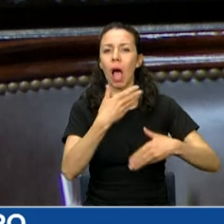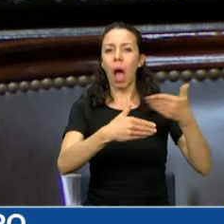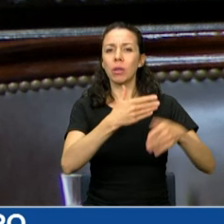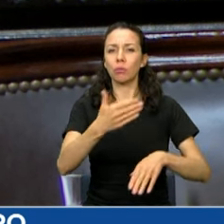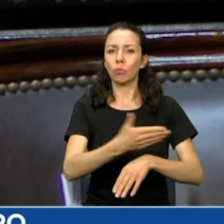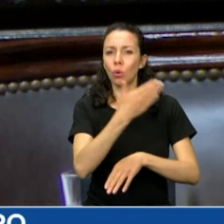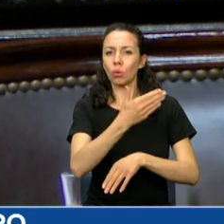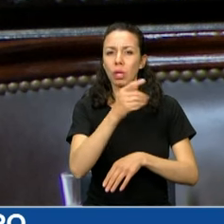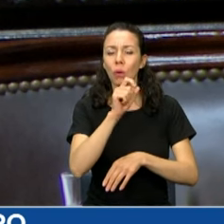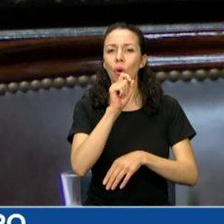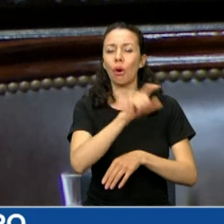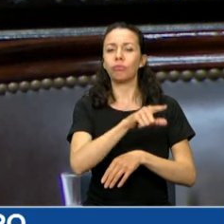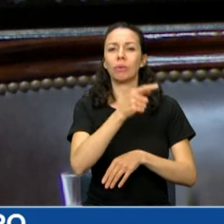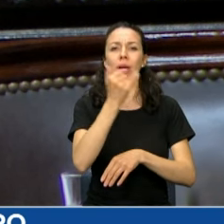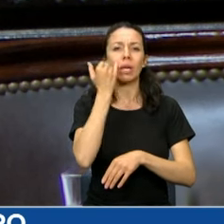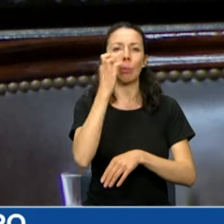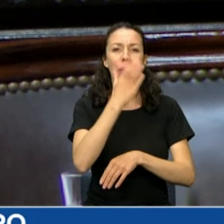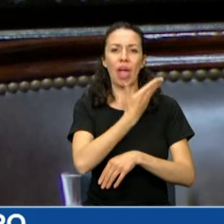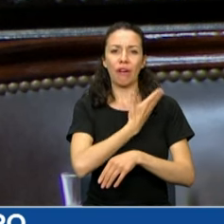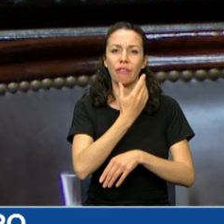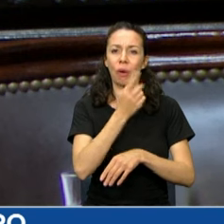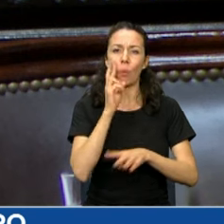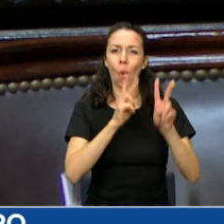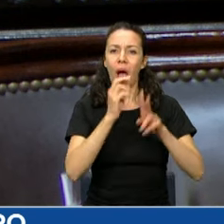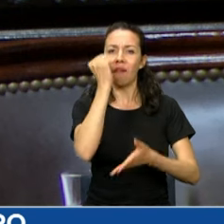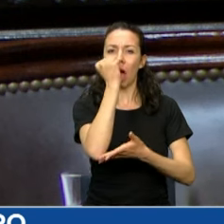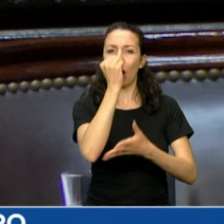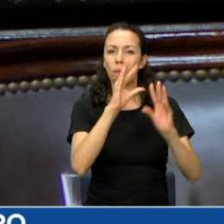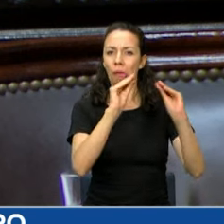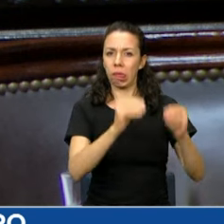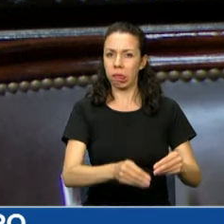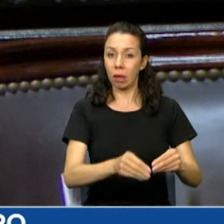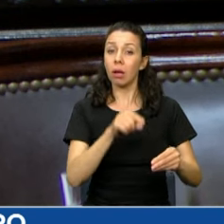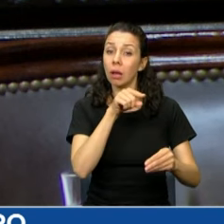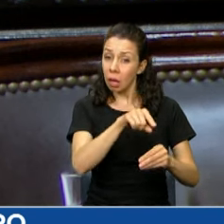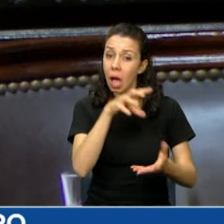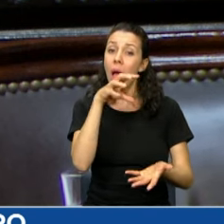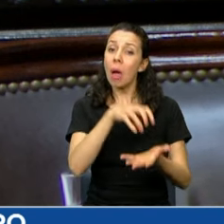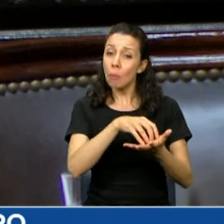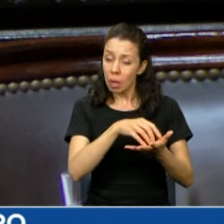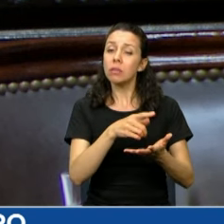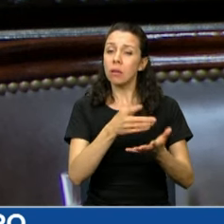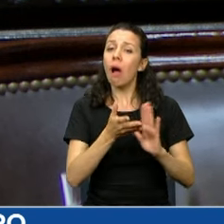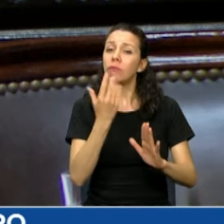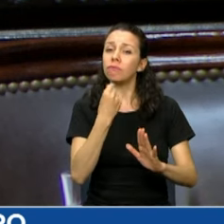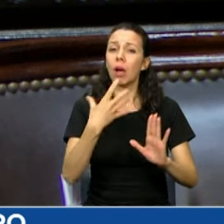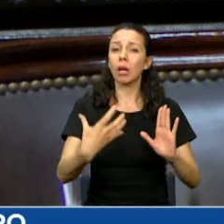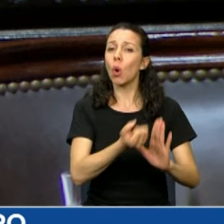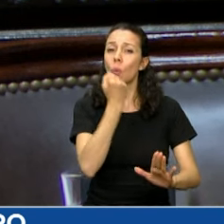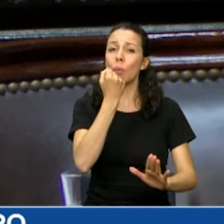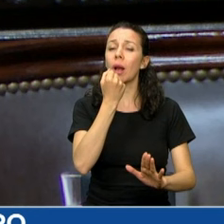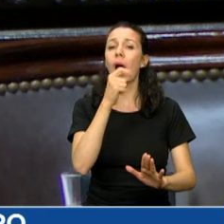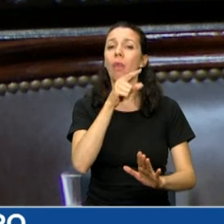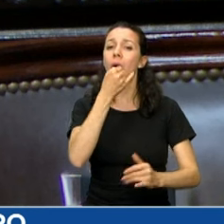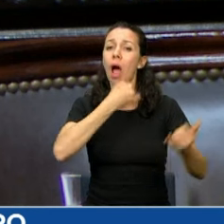de ipf empresa que fue recuperada en un 51 por de las acciones en